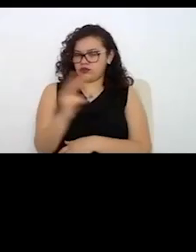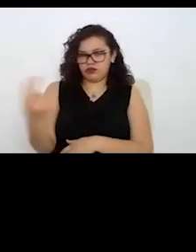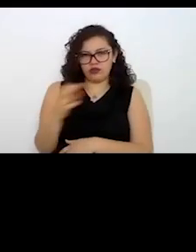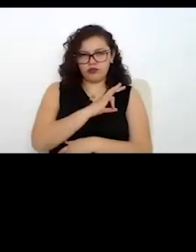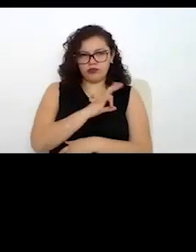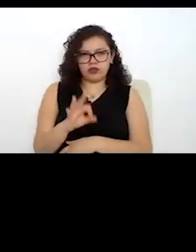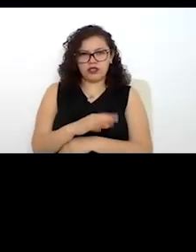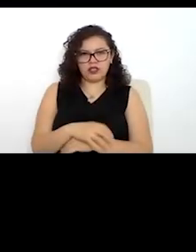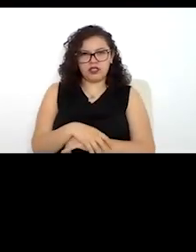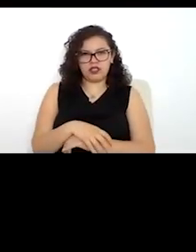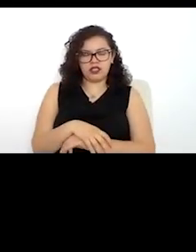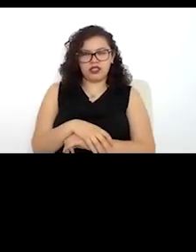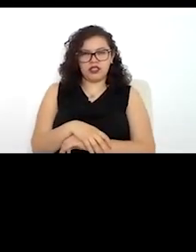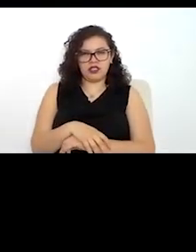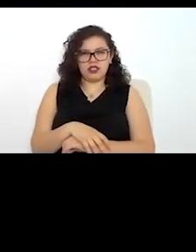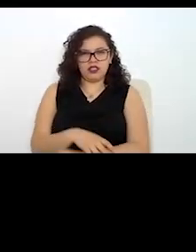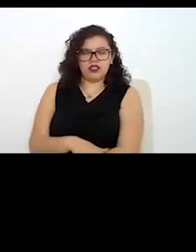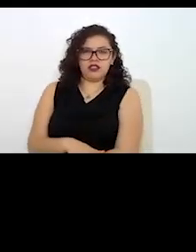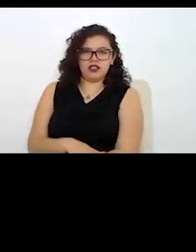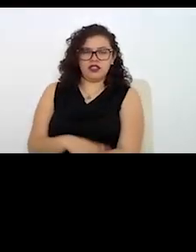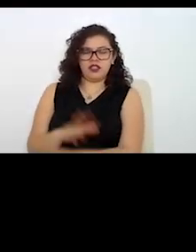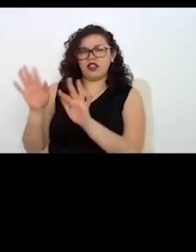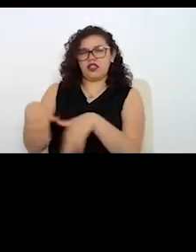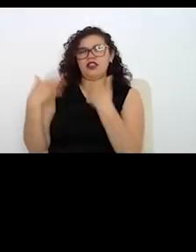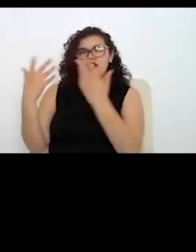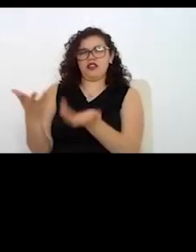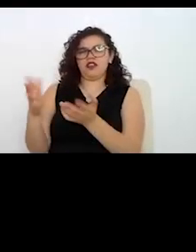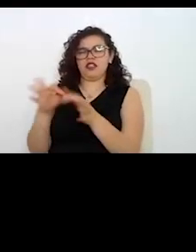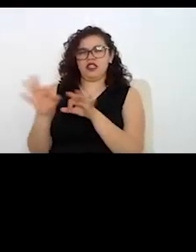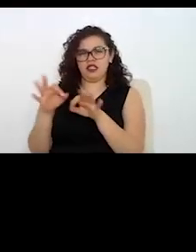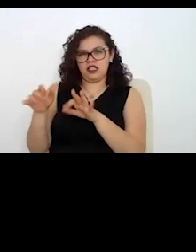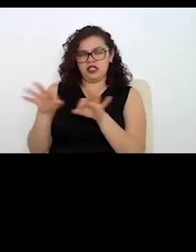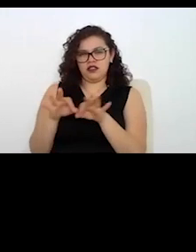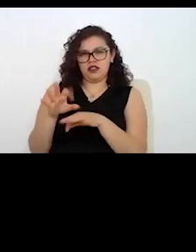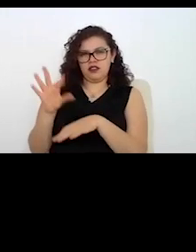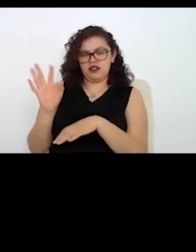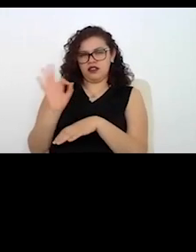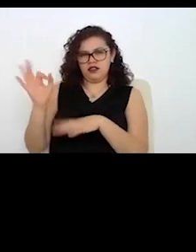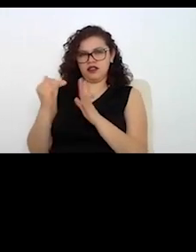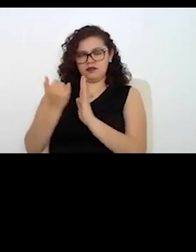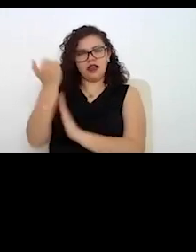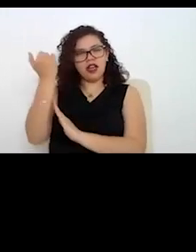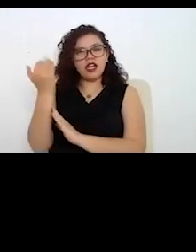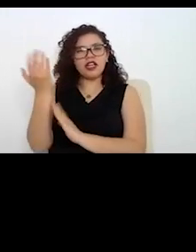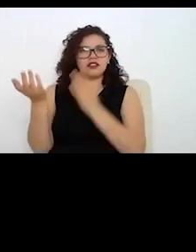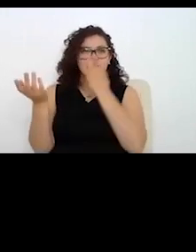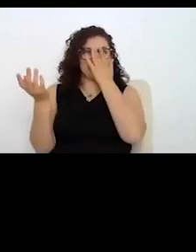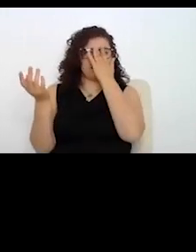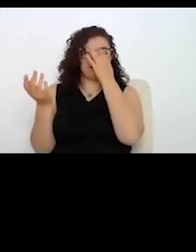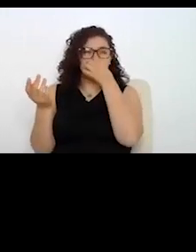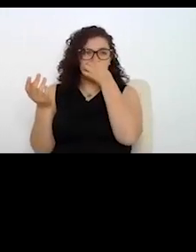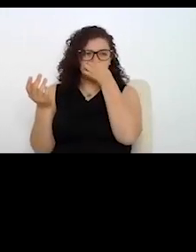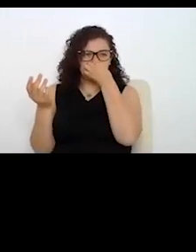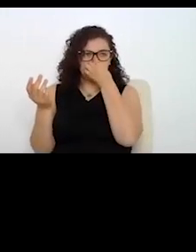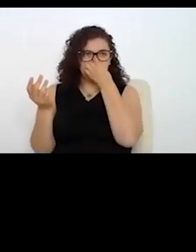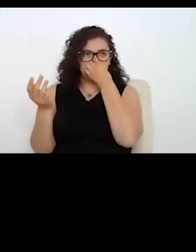menos de un 40% de su jornada fuera del centro de trabajo. En este caso, el acercamiento, de